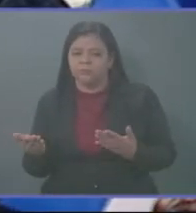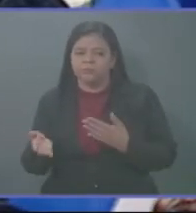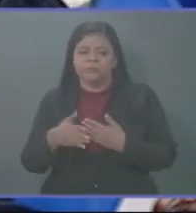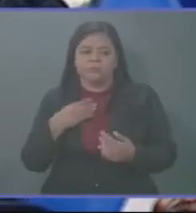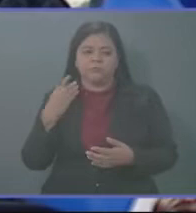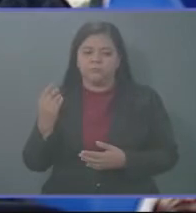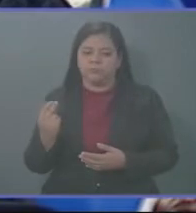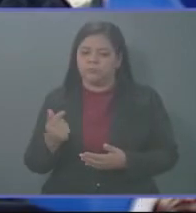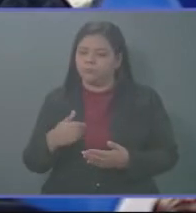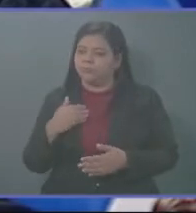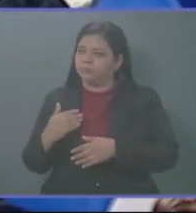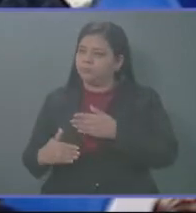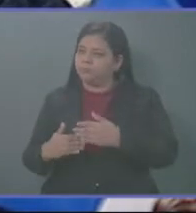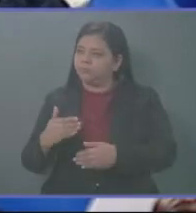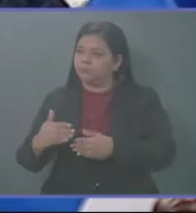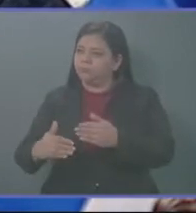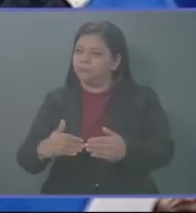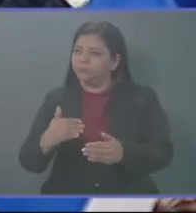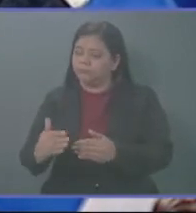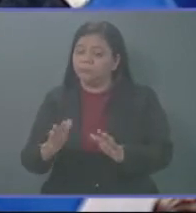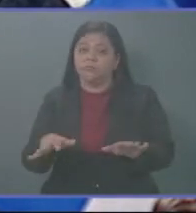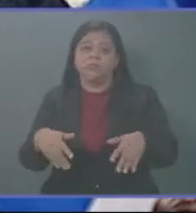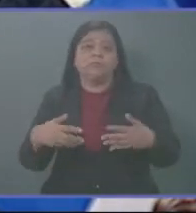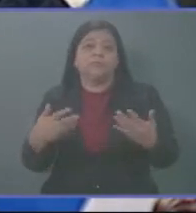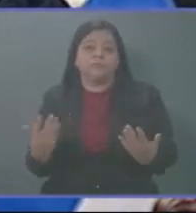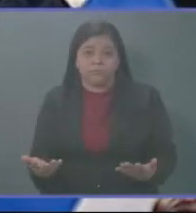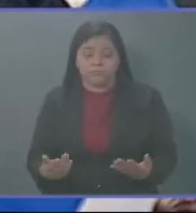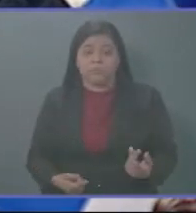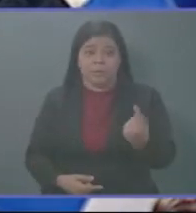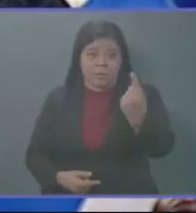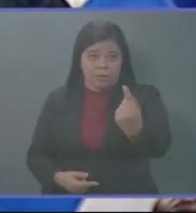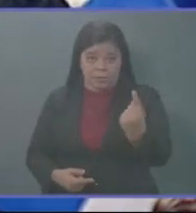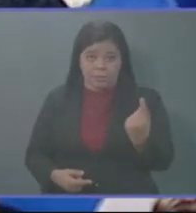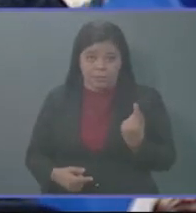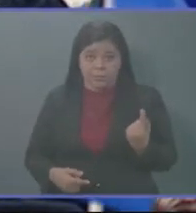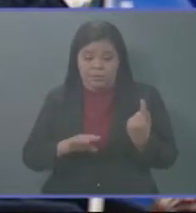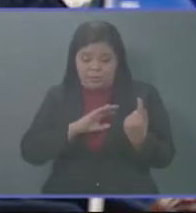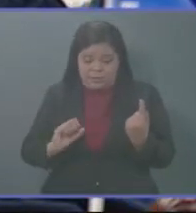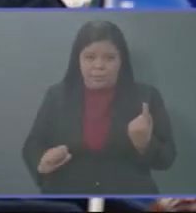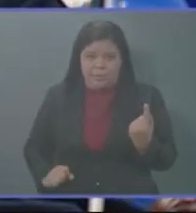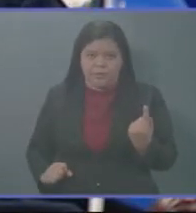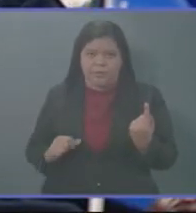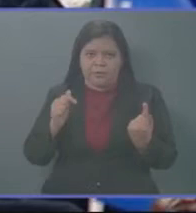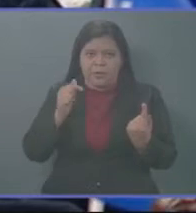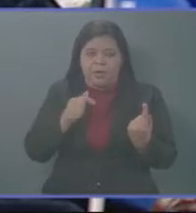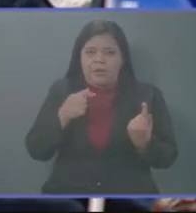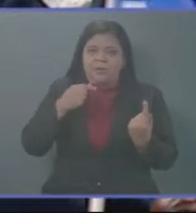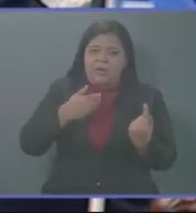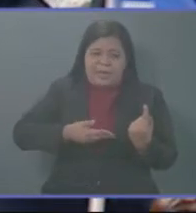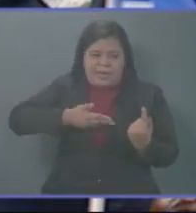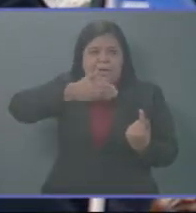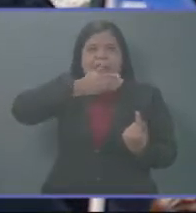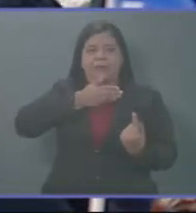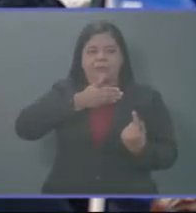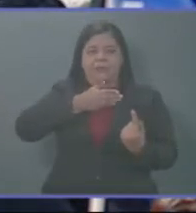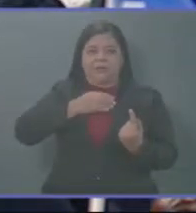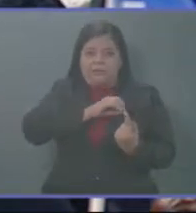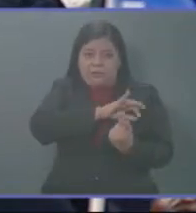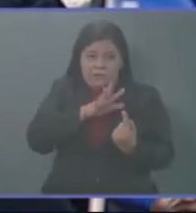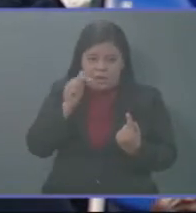facilidades para que los compatriotas que habrían quedado varados en el